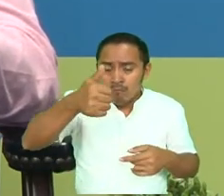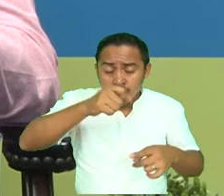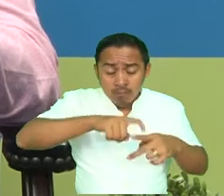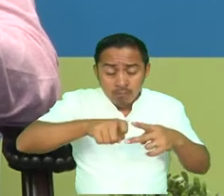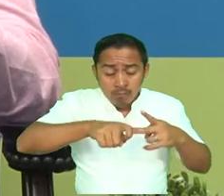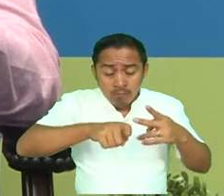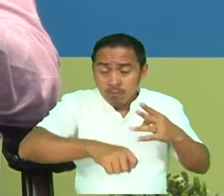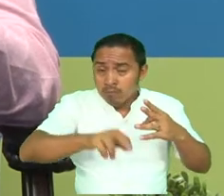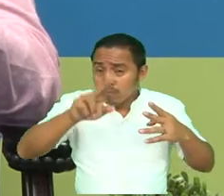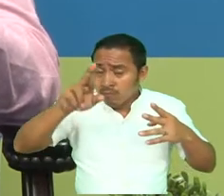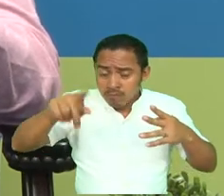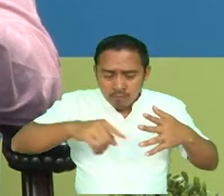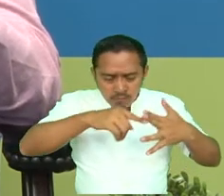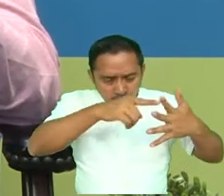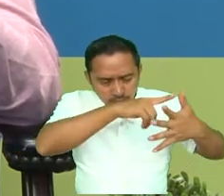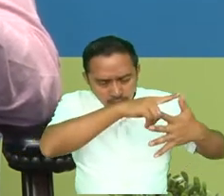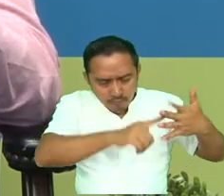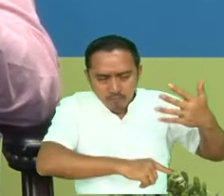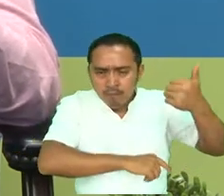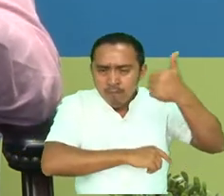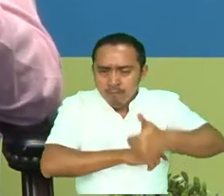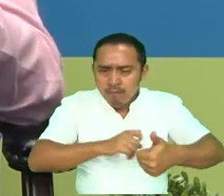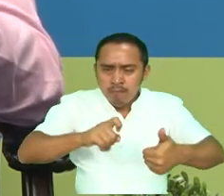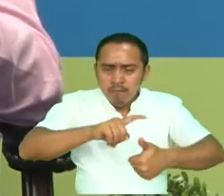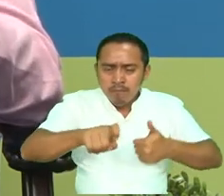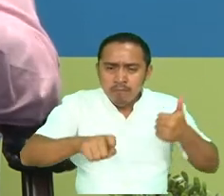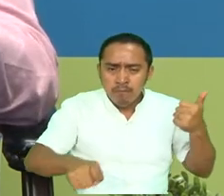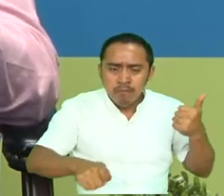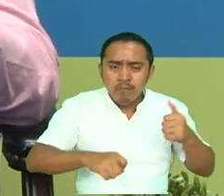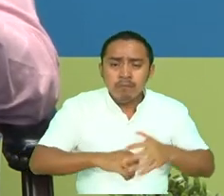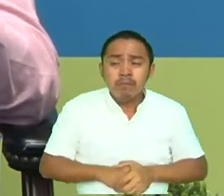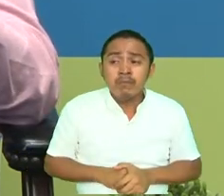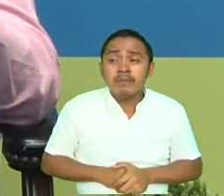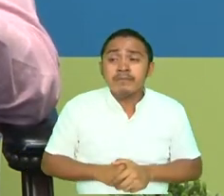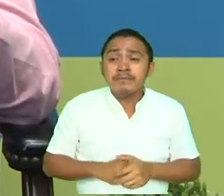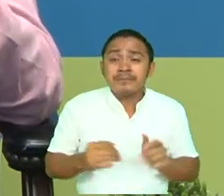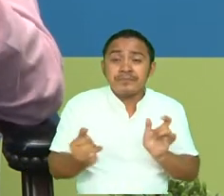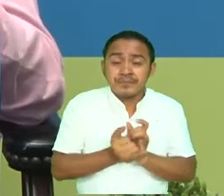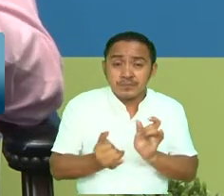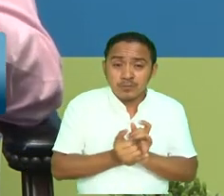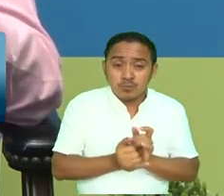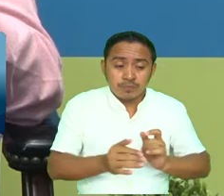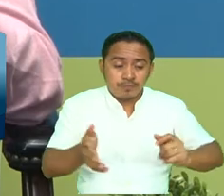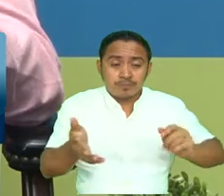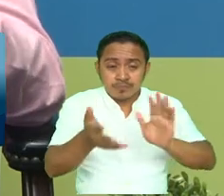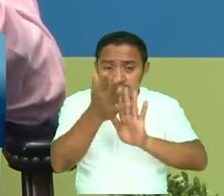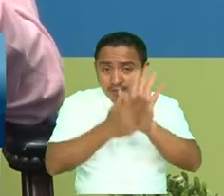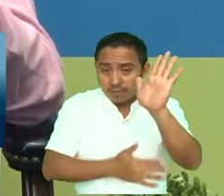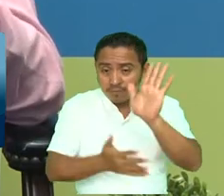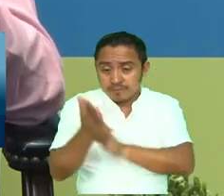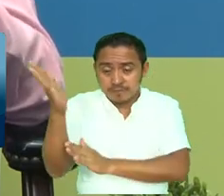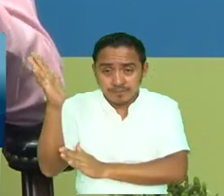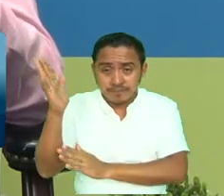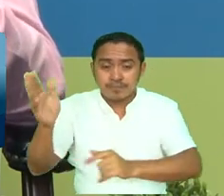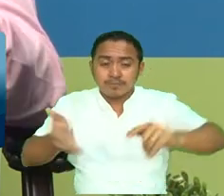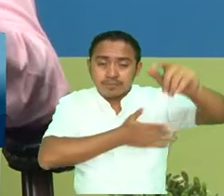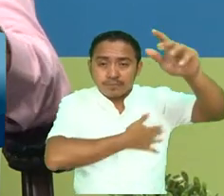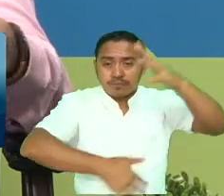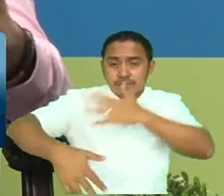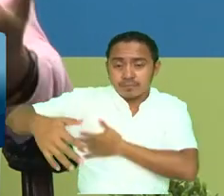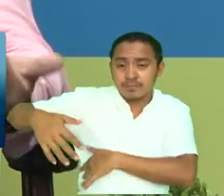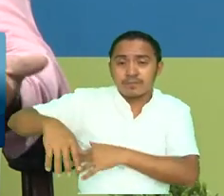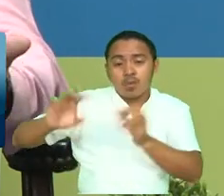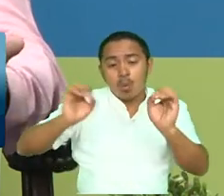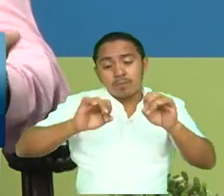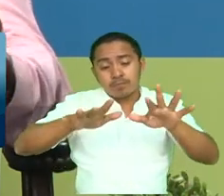problema. Y también es una afectación simétrica, es decir, que afecta tanto a ambas palmas de las manos, ambas axilas o ambas